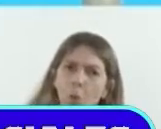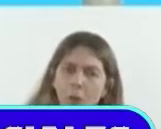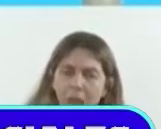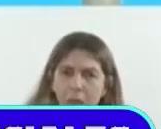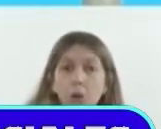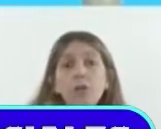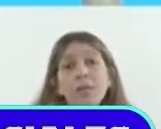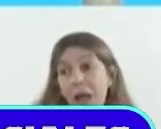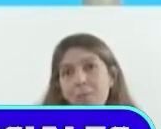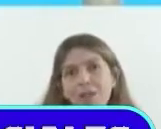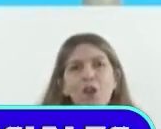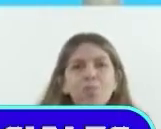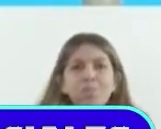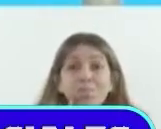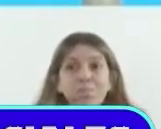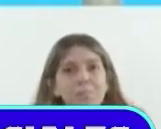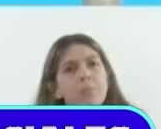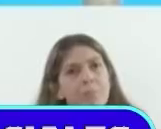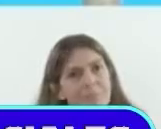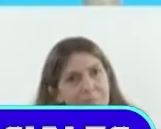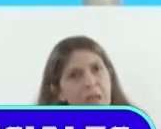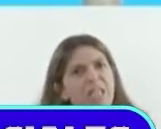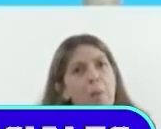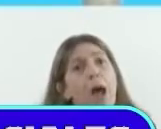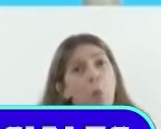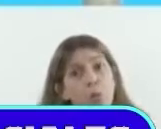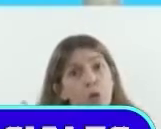Y lo invité a que trabajemos juntos en ese sentido.